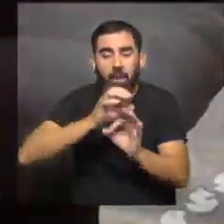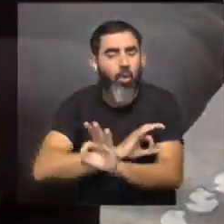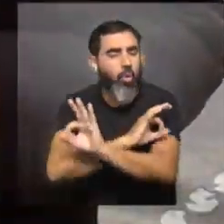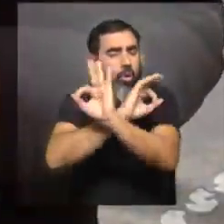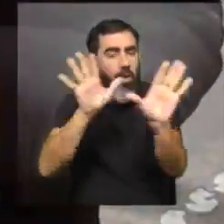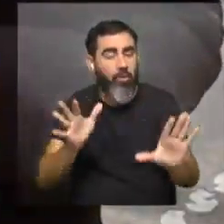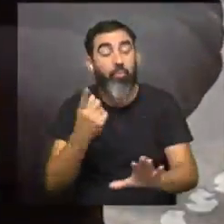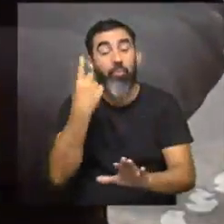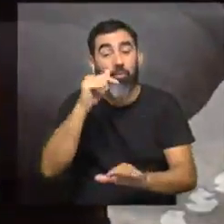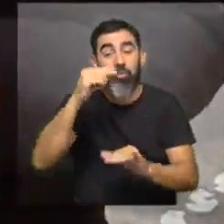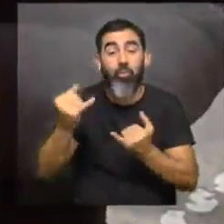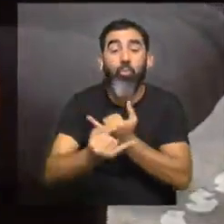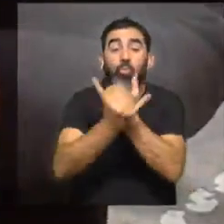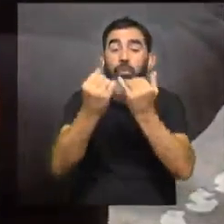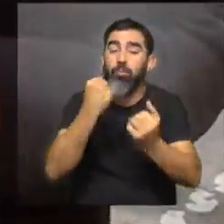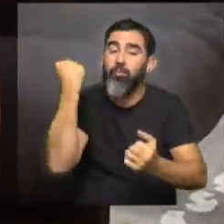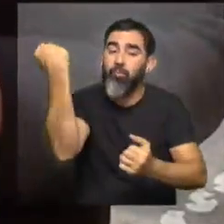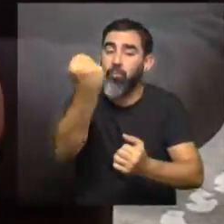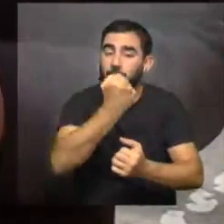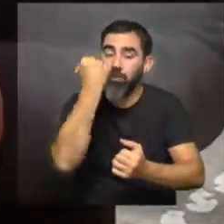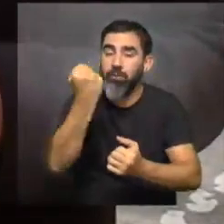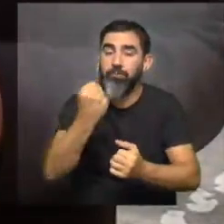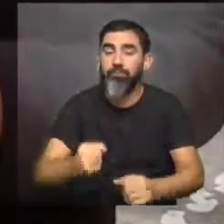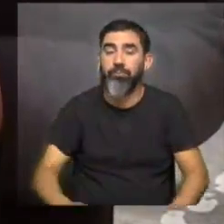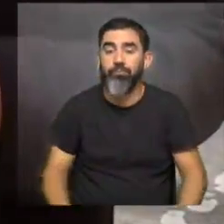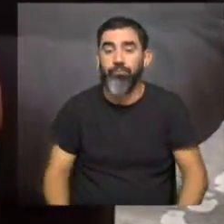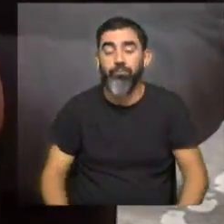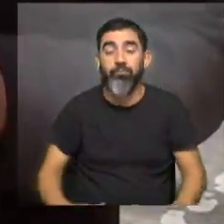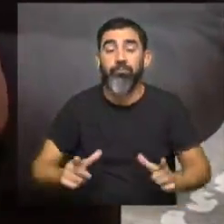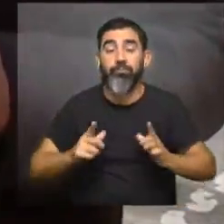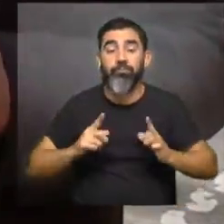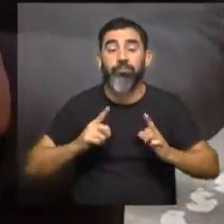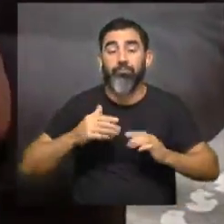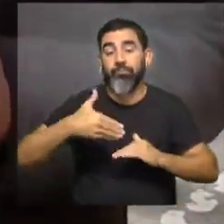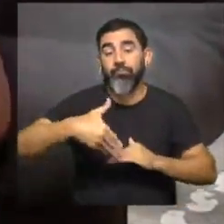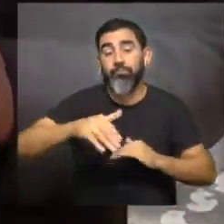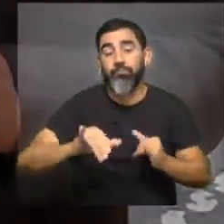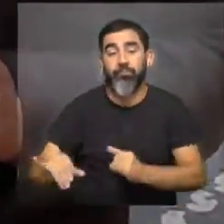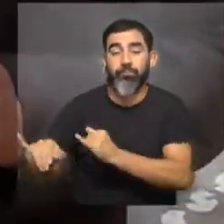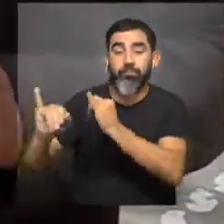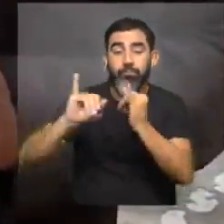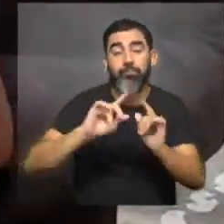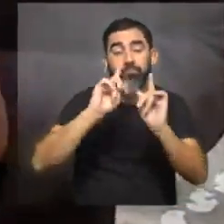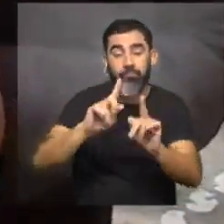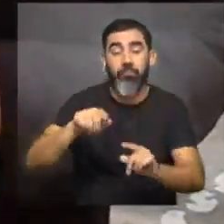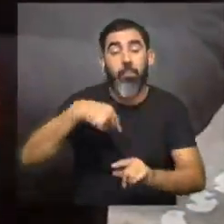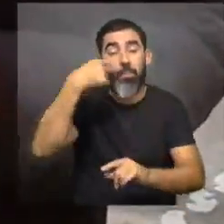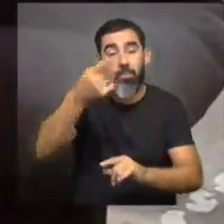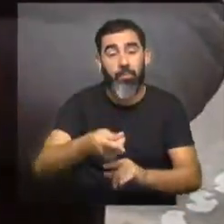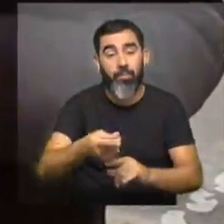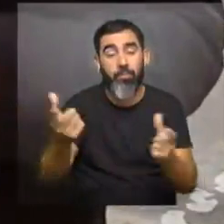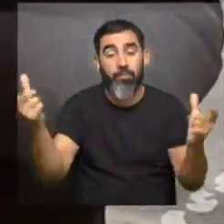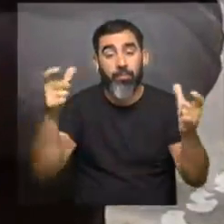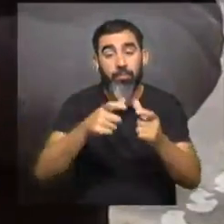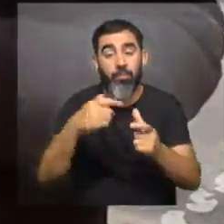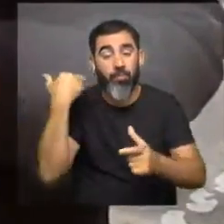Por eso también hoy era un día bien especial. Estamos atentos a lo que pasará en el resto de la jornada y también mañana, donde se prevén encuentros